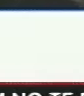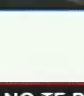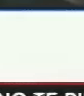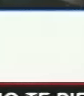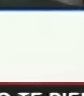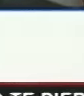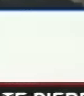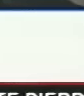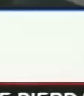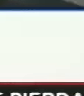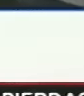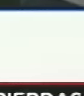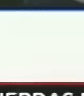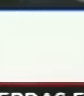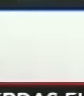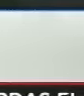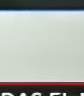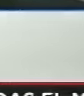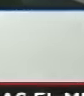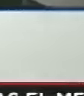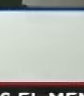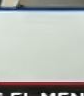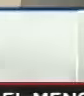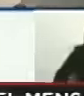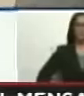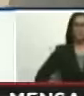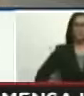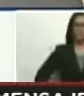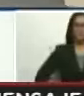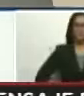pueblo, y con la verdad y con la justicia.